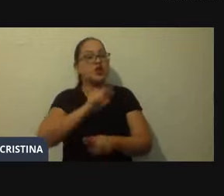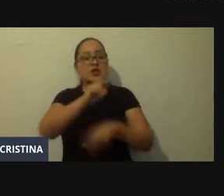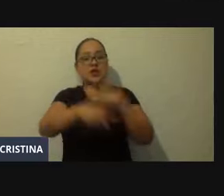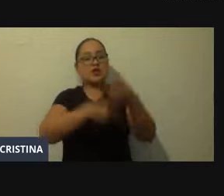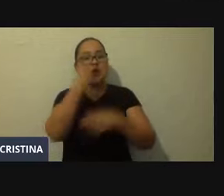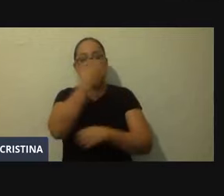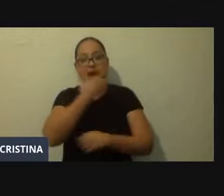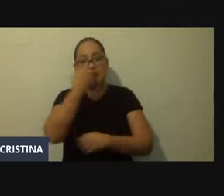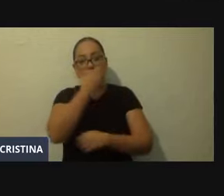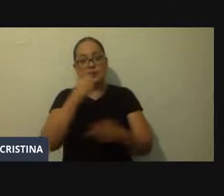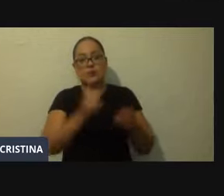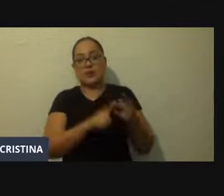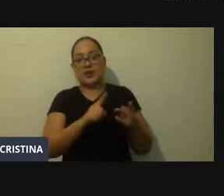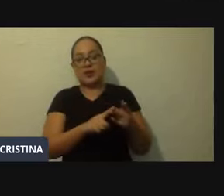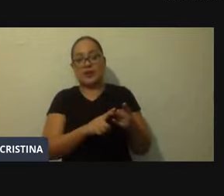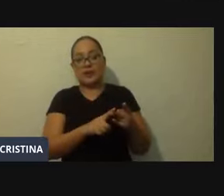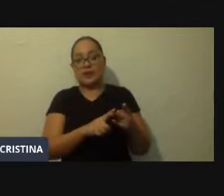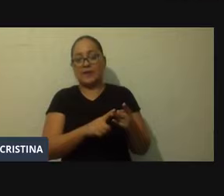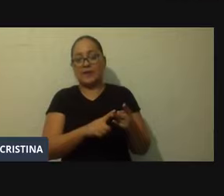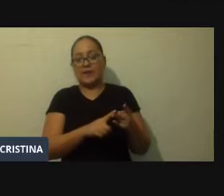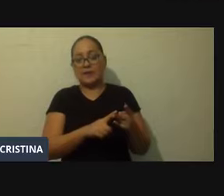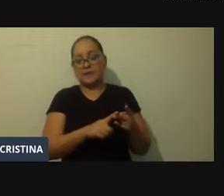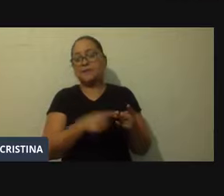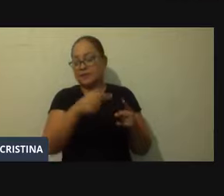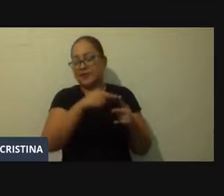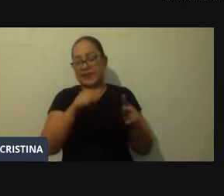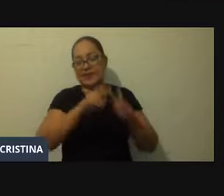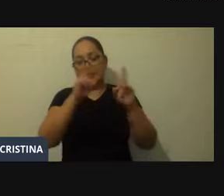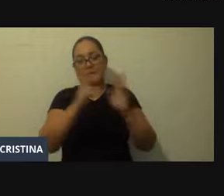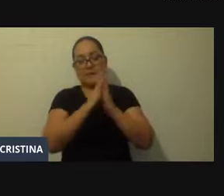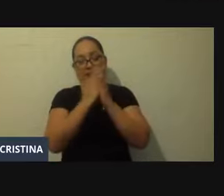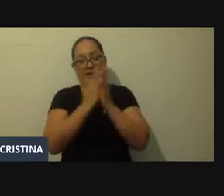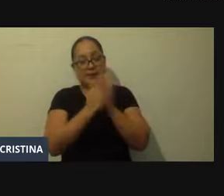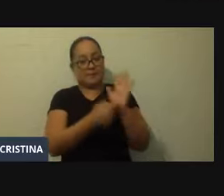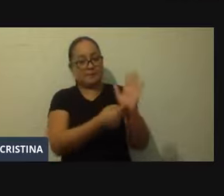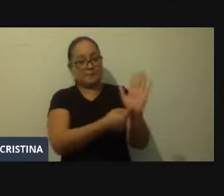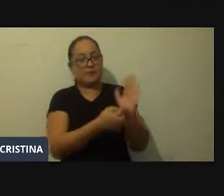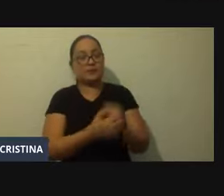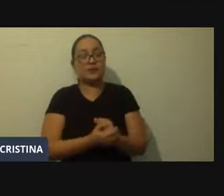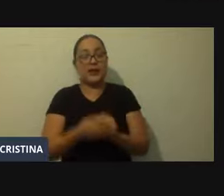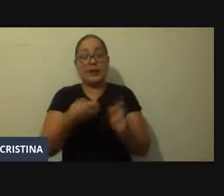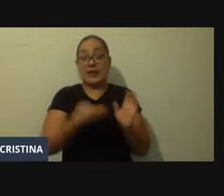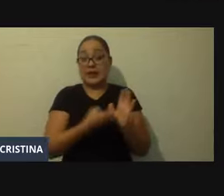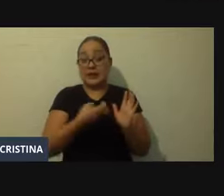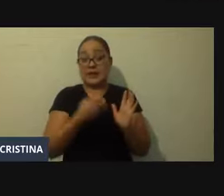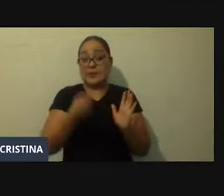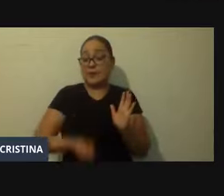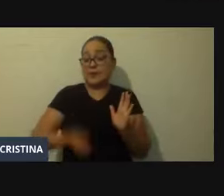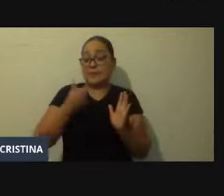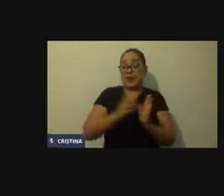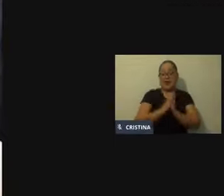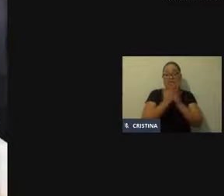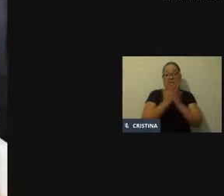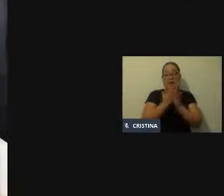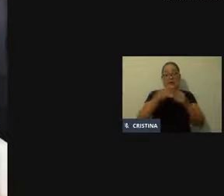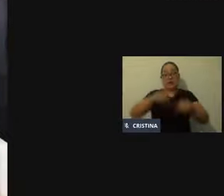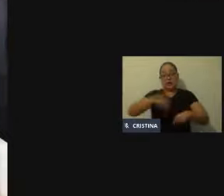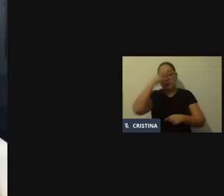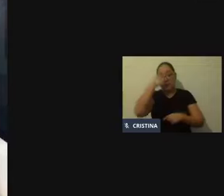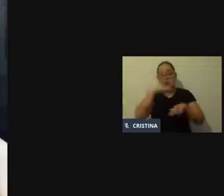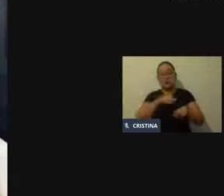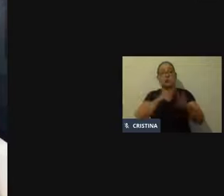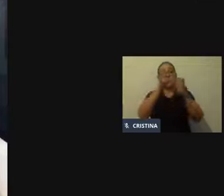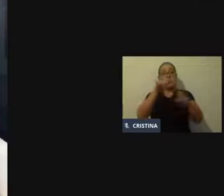pero es esta, de Editorial Porrúa, Ya no quiero ir a la escuela. Este libro fue el primer libro que se publicó en México del tema de